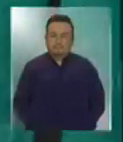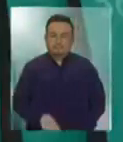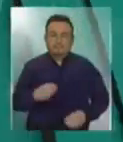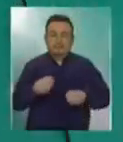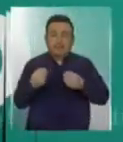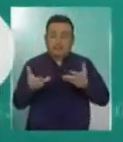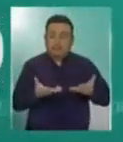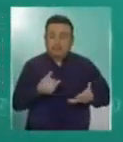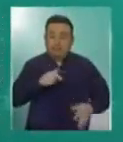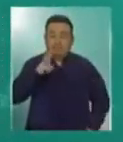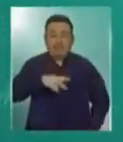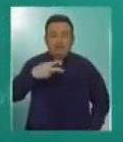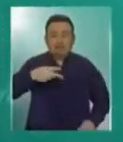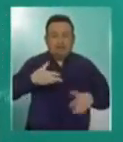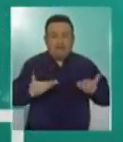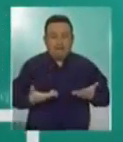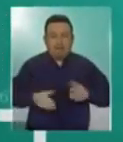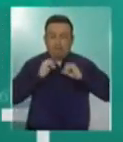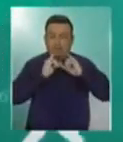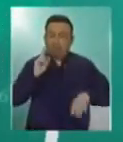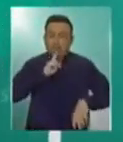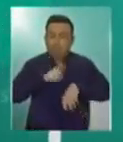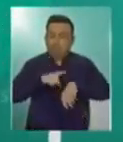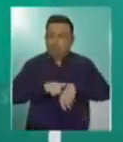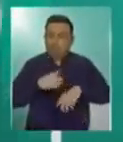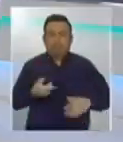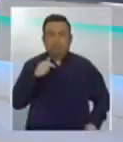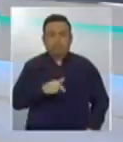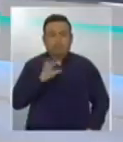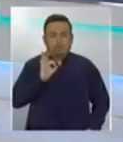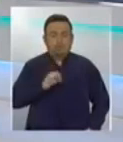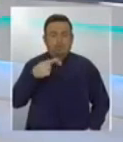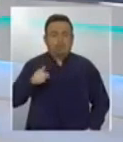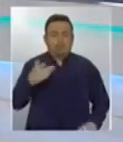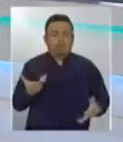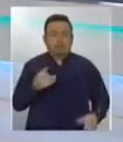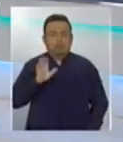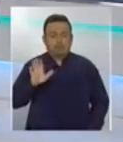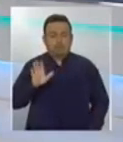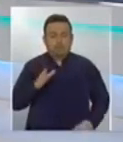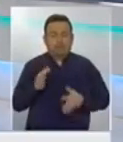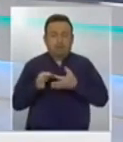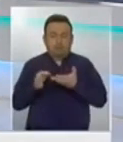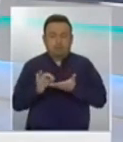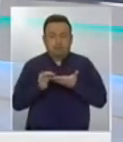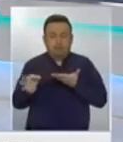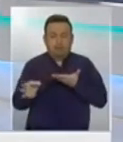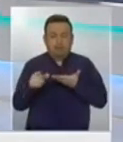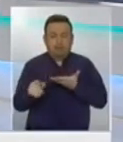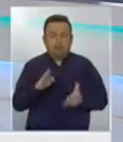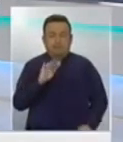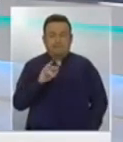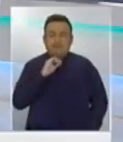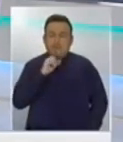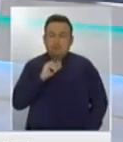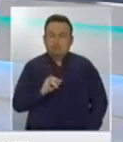la bienvenida a Mega Noticias. Actualiza con información de último minuto que llega desde el Levante Mediterráneo, específicamente Oriente Medio. Con